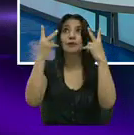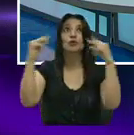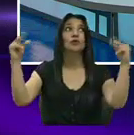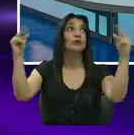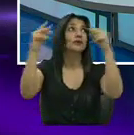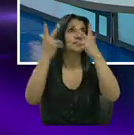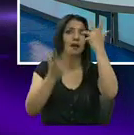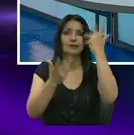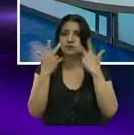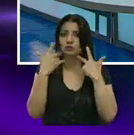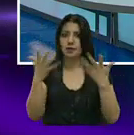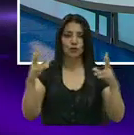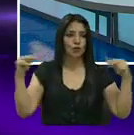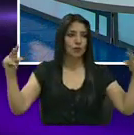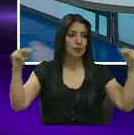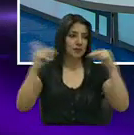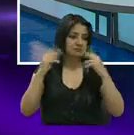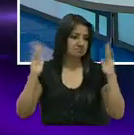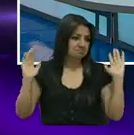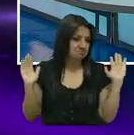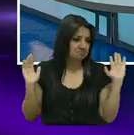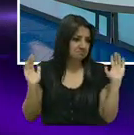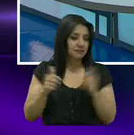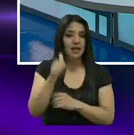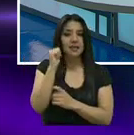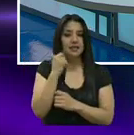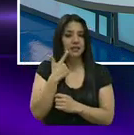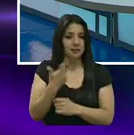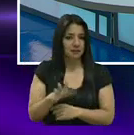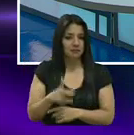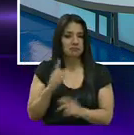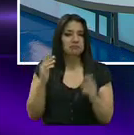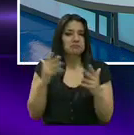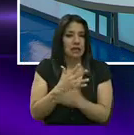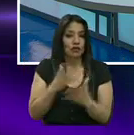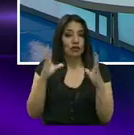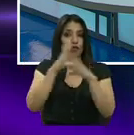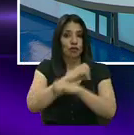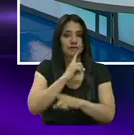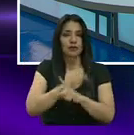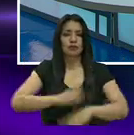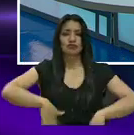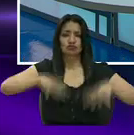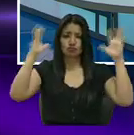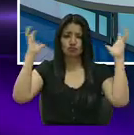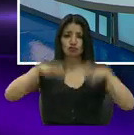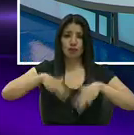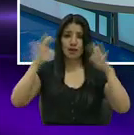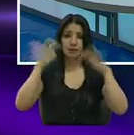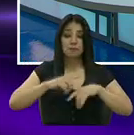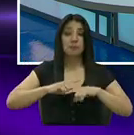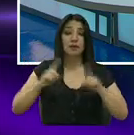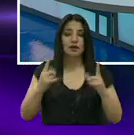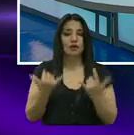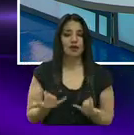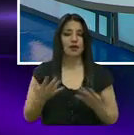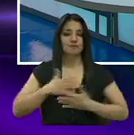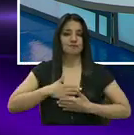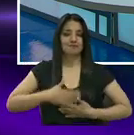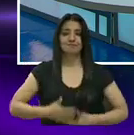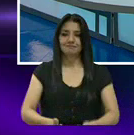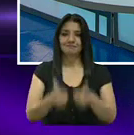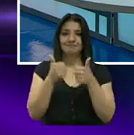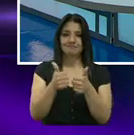tormenta no veo no es igual de ayer también yo también con un poco de miedo a la noche porque llovió toda la noche pero bueno ahora vamos a ver